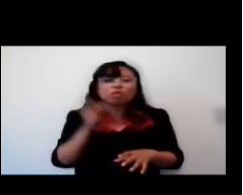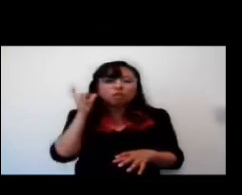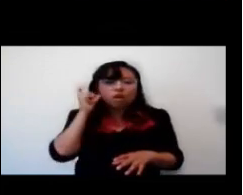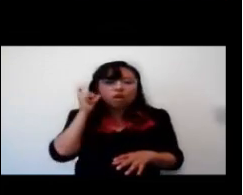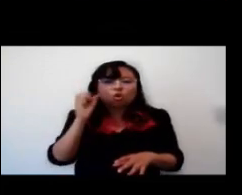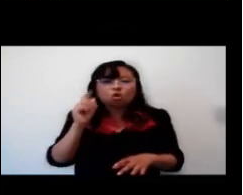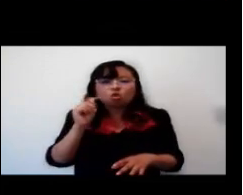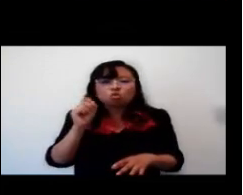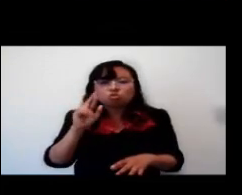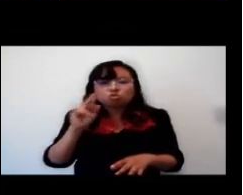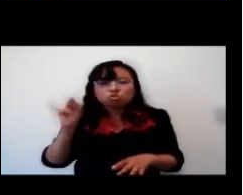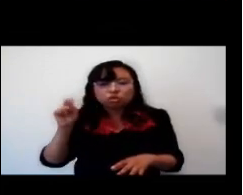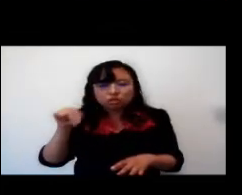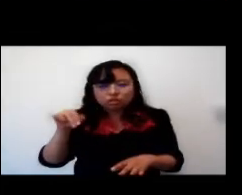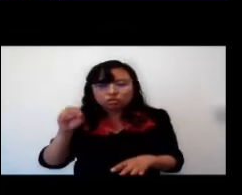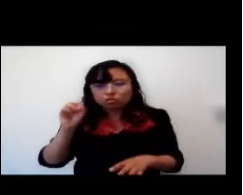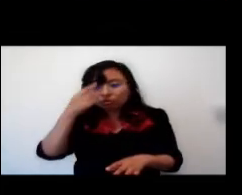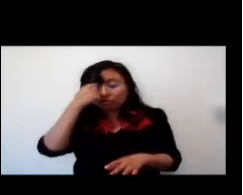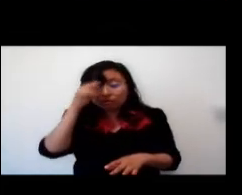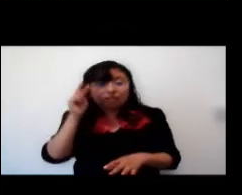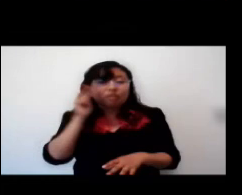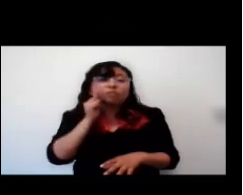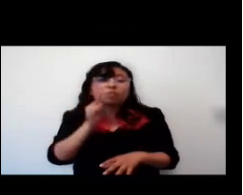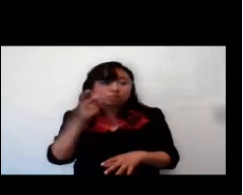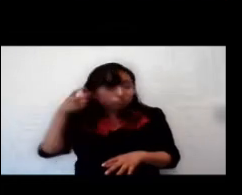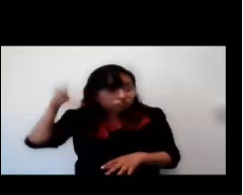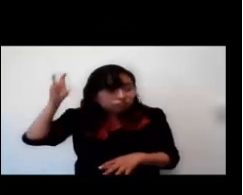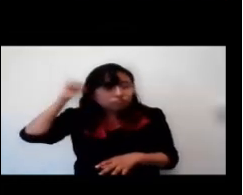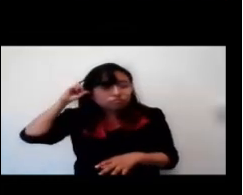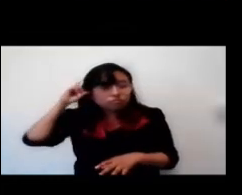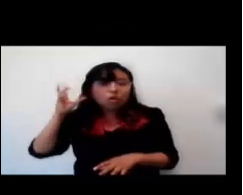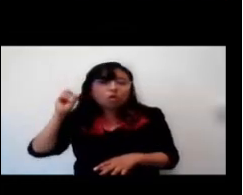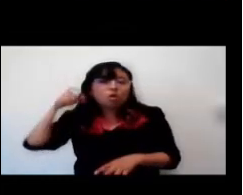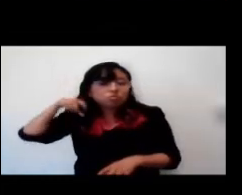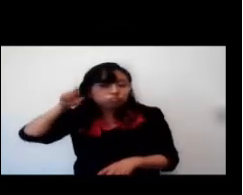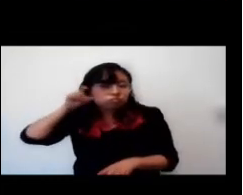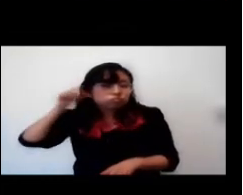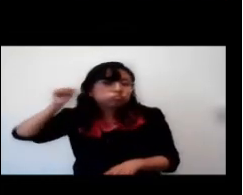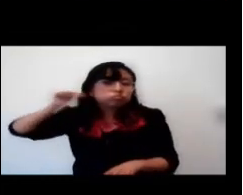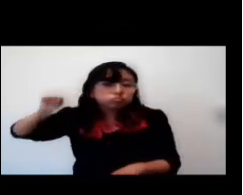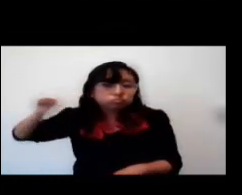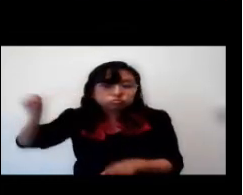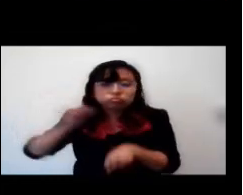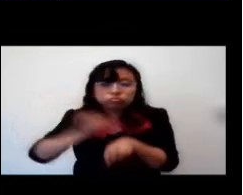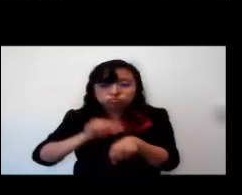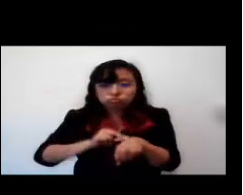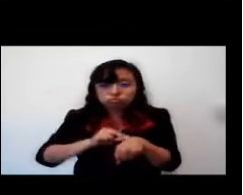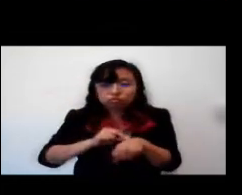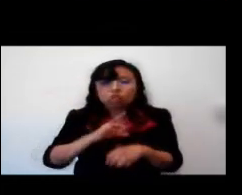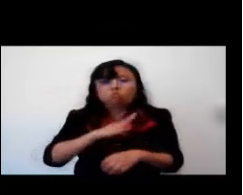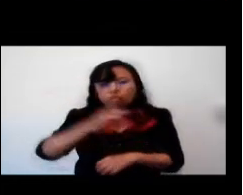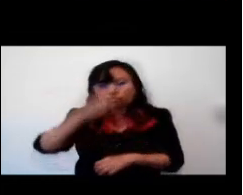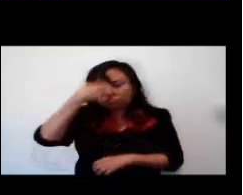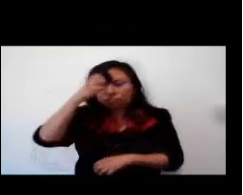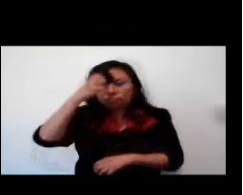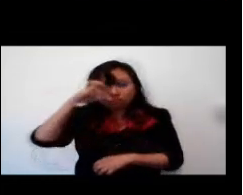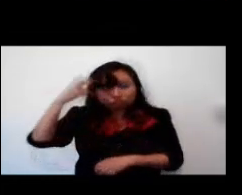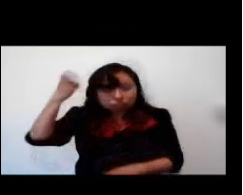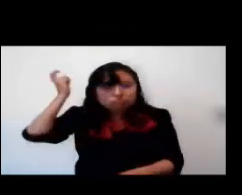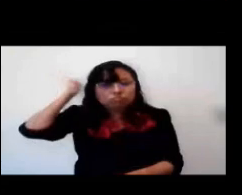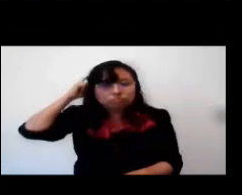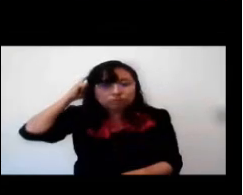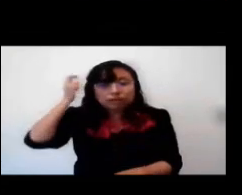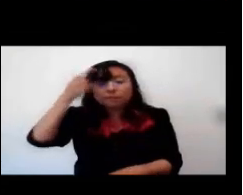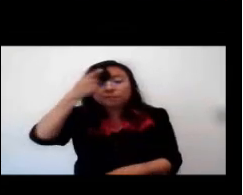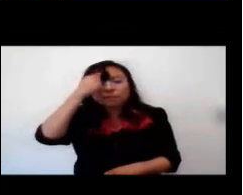que tenga experiencia en implantes cocleares o algún audiólogo o audióloga que también tenga experiencia en implantes cocleares, para